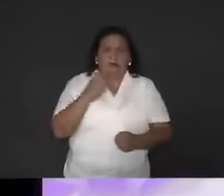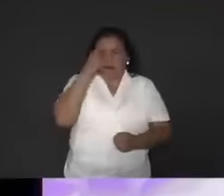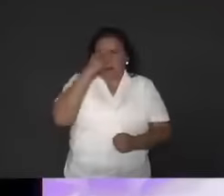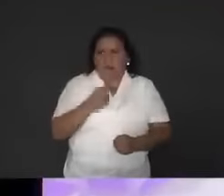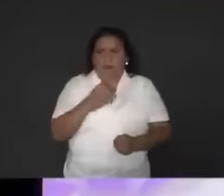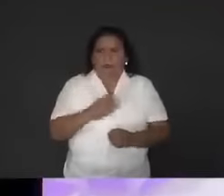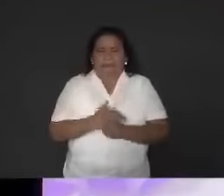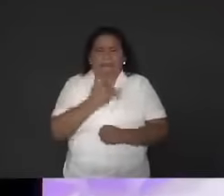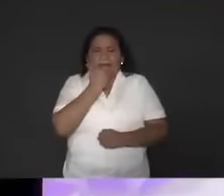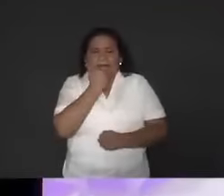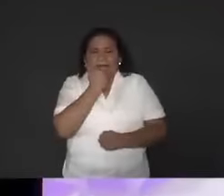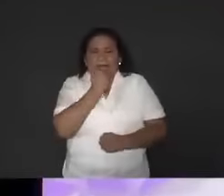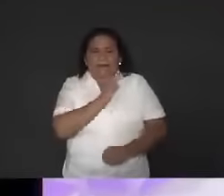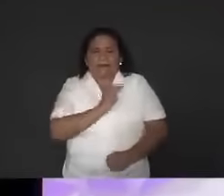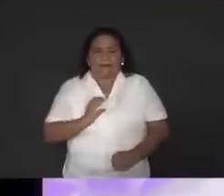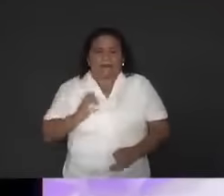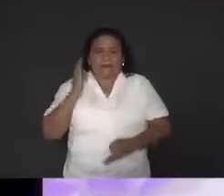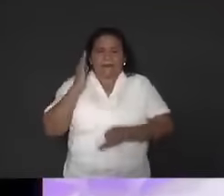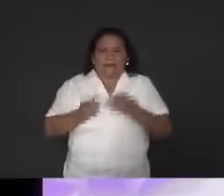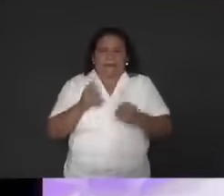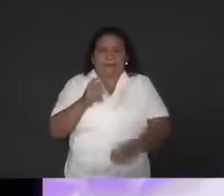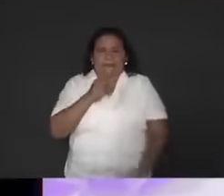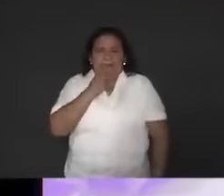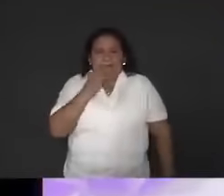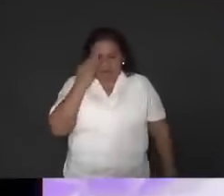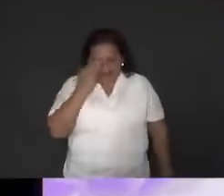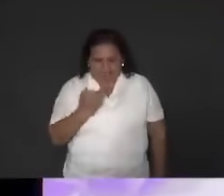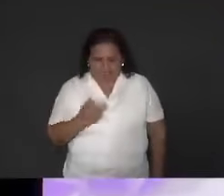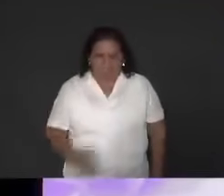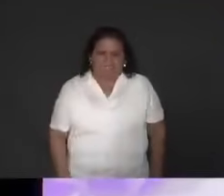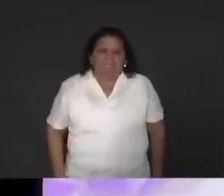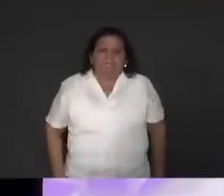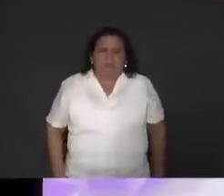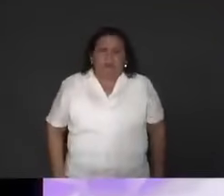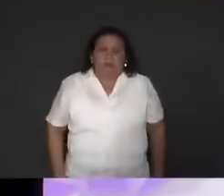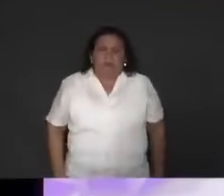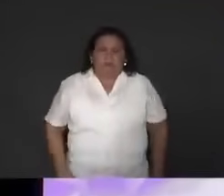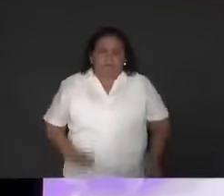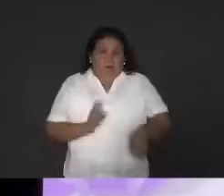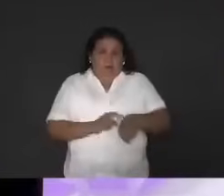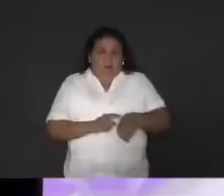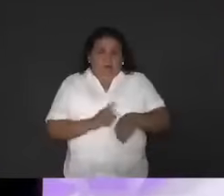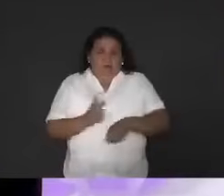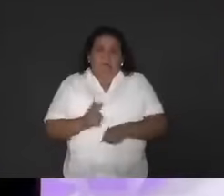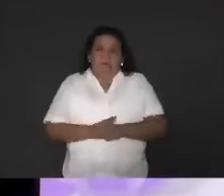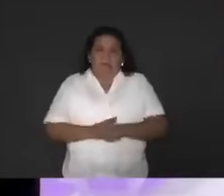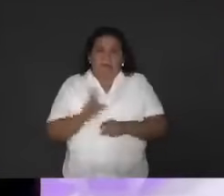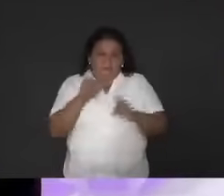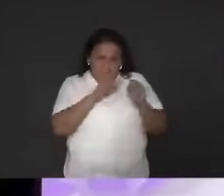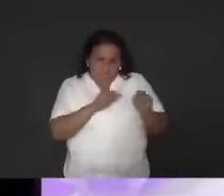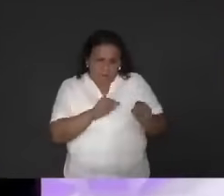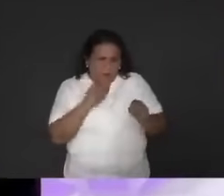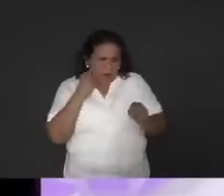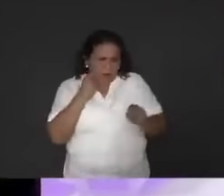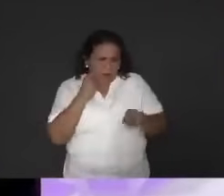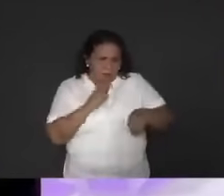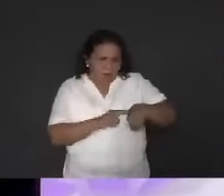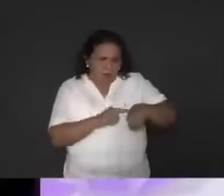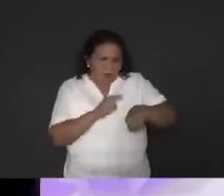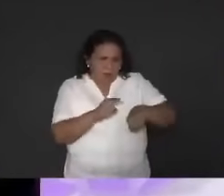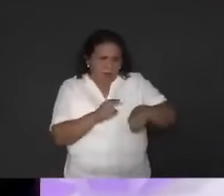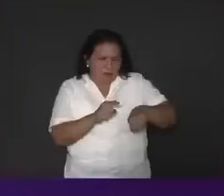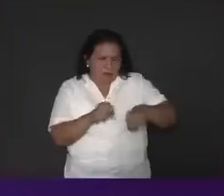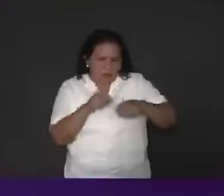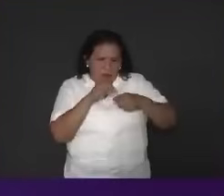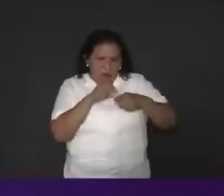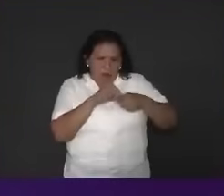candidata, tecnológicas, logísticas. Su tiempo ha terminado. Les recordamos que en la parte posterior tienen un cronómetro de color morado en el cual pueden